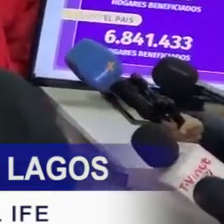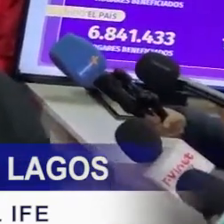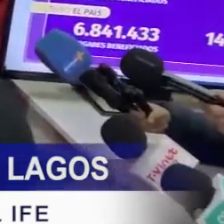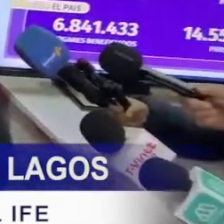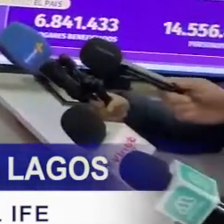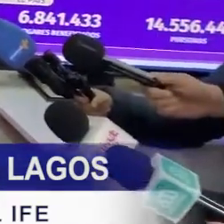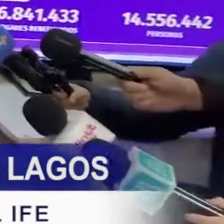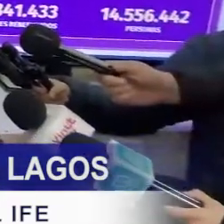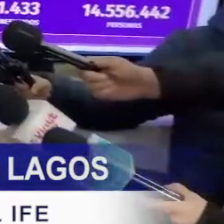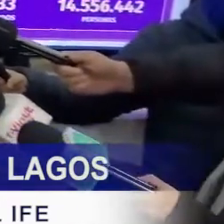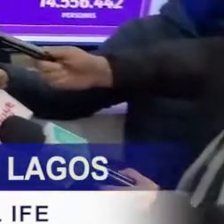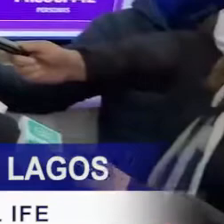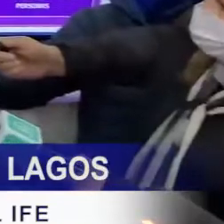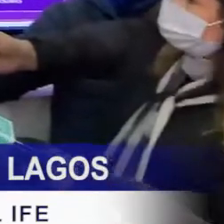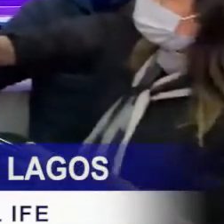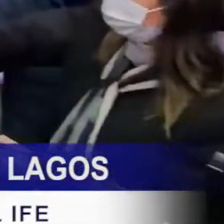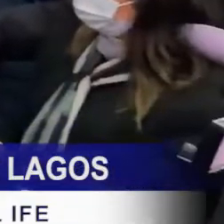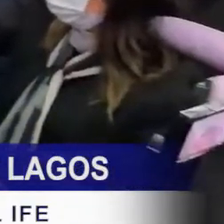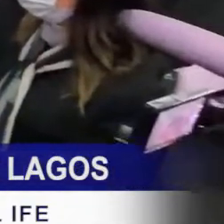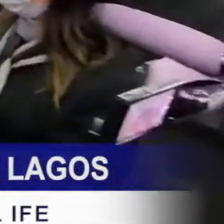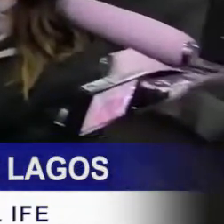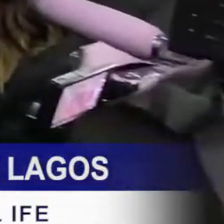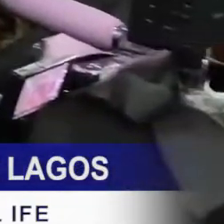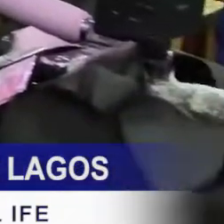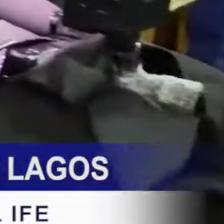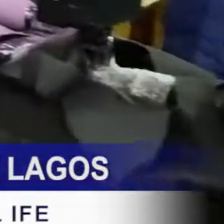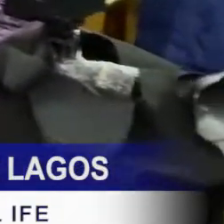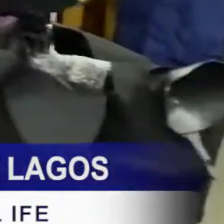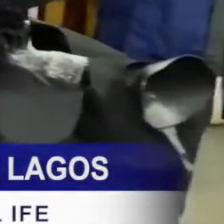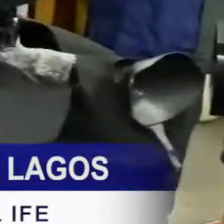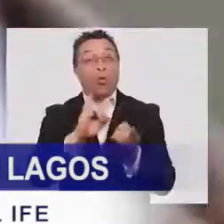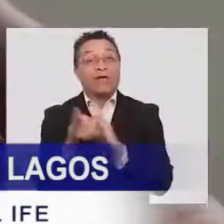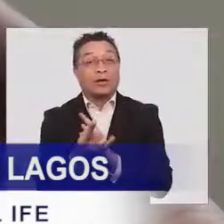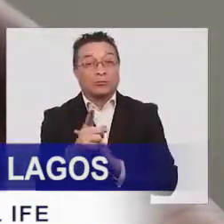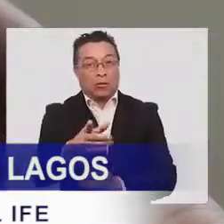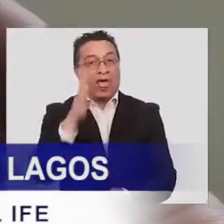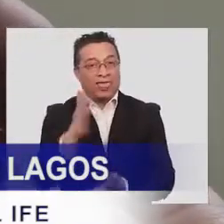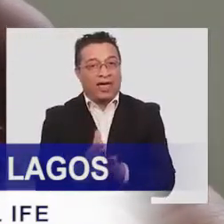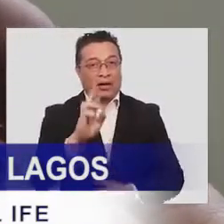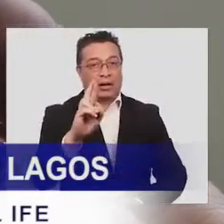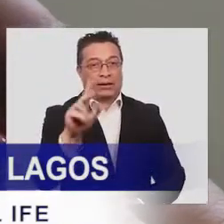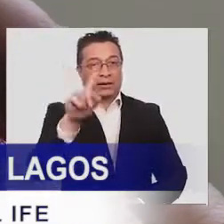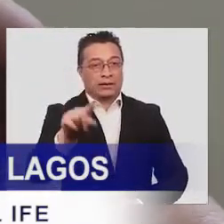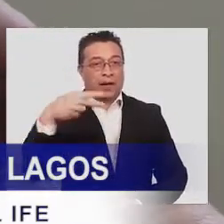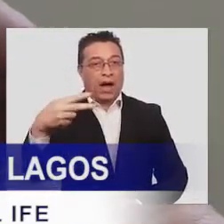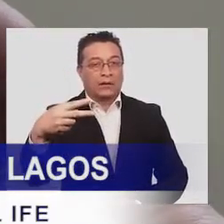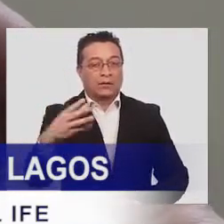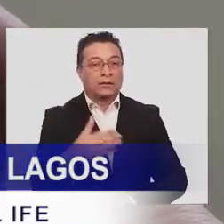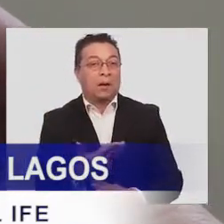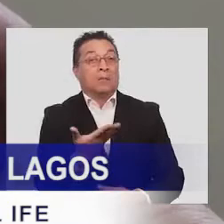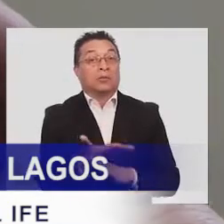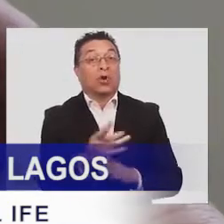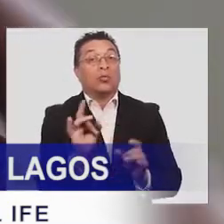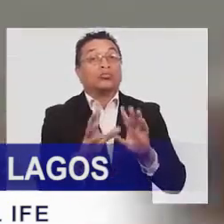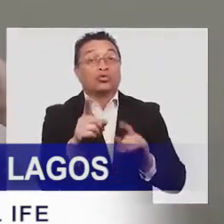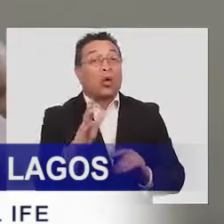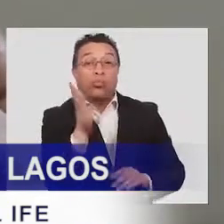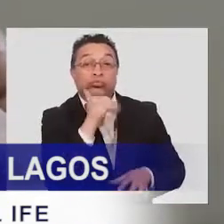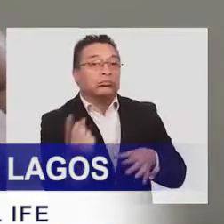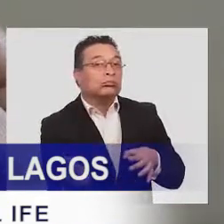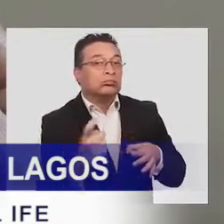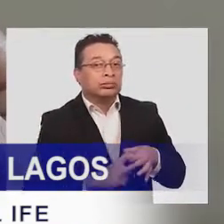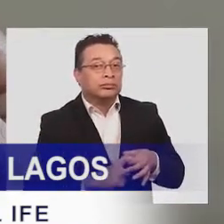pequeñas y medianas empresas en el contexto de la recuperación económica por la pandemia del COVID-19. Añadió que desde que comenzó